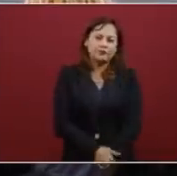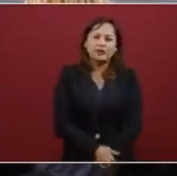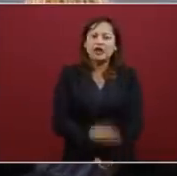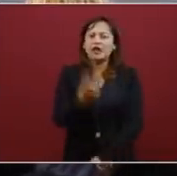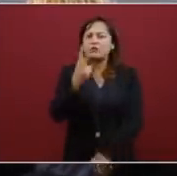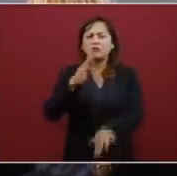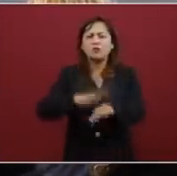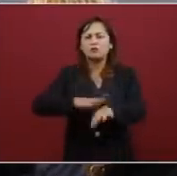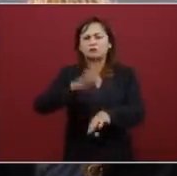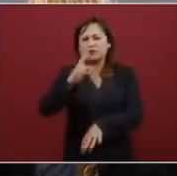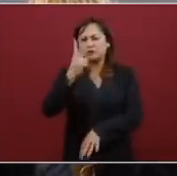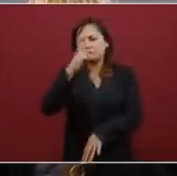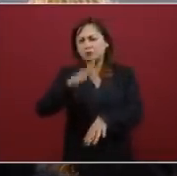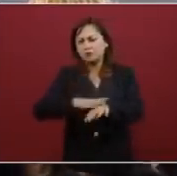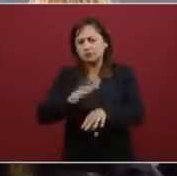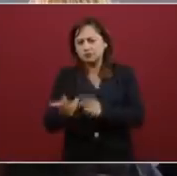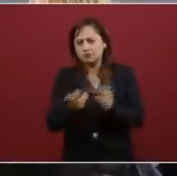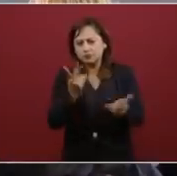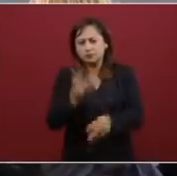ahí.